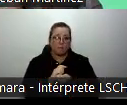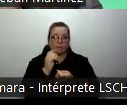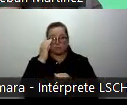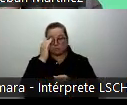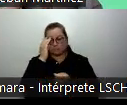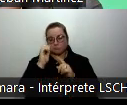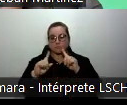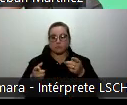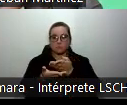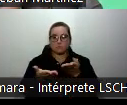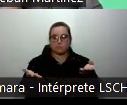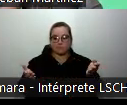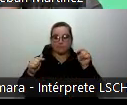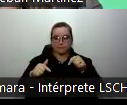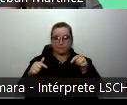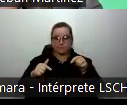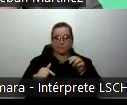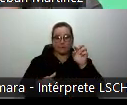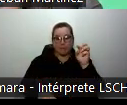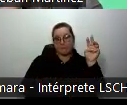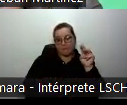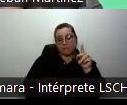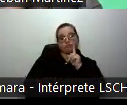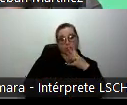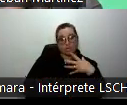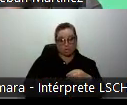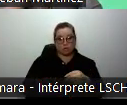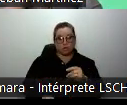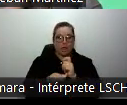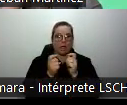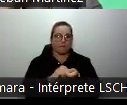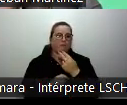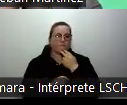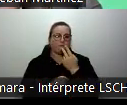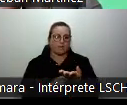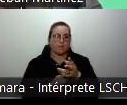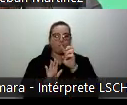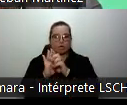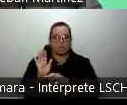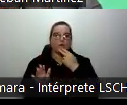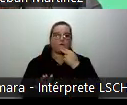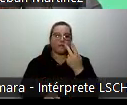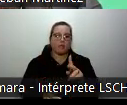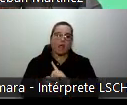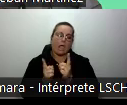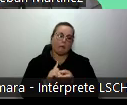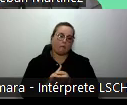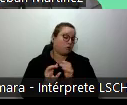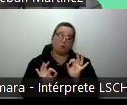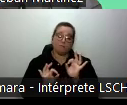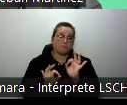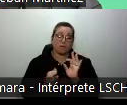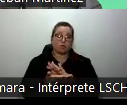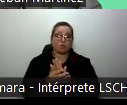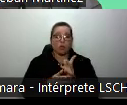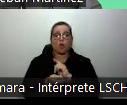varios de ustedes que acá son padres madres probablemente les cambió la vida y su proyecto cambió y es normal Las cosas cambian no todo